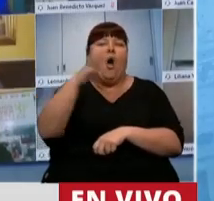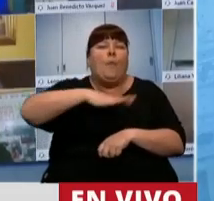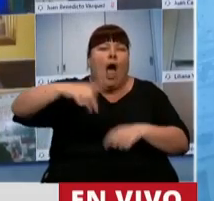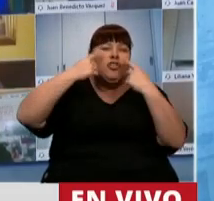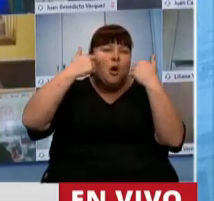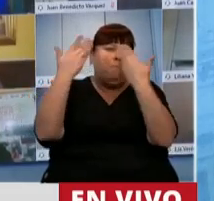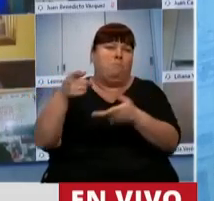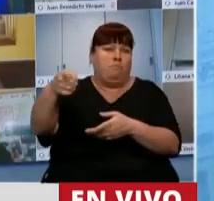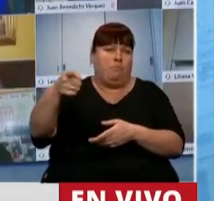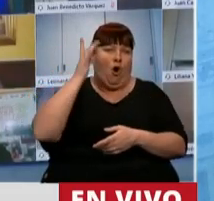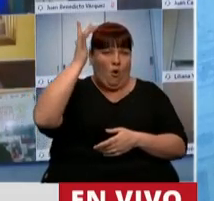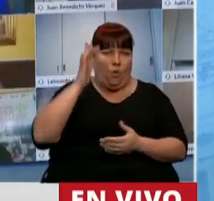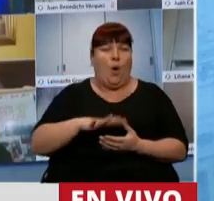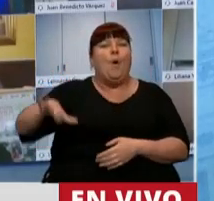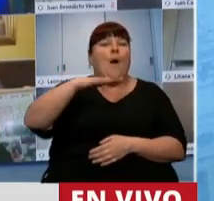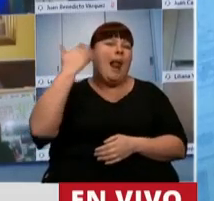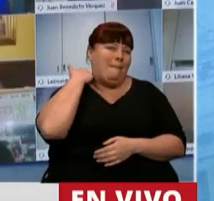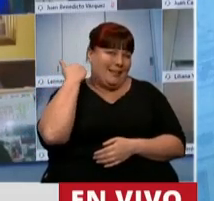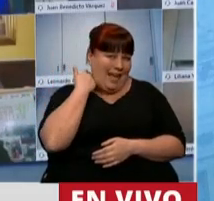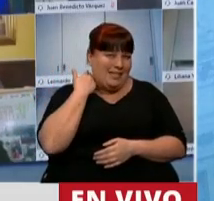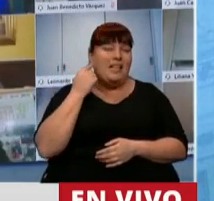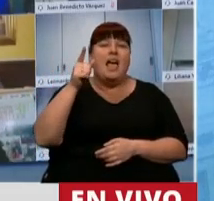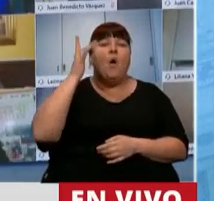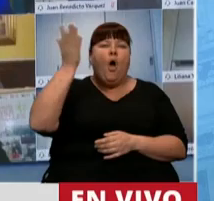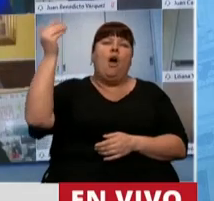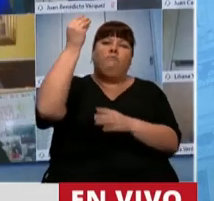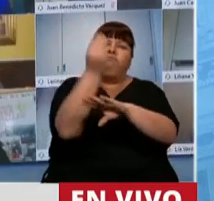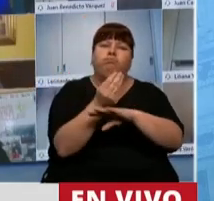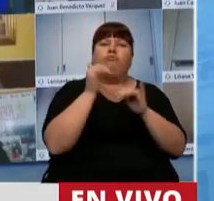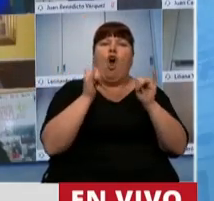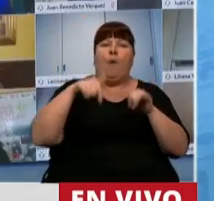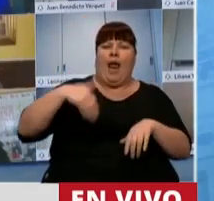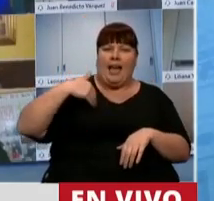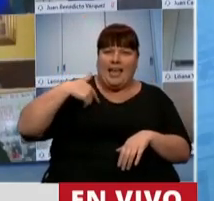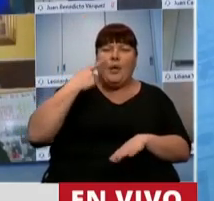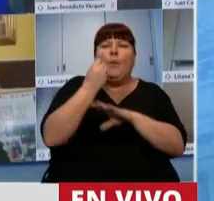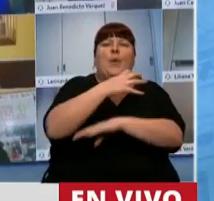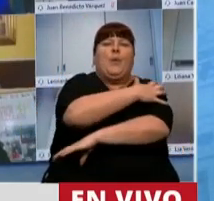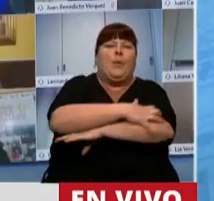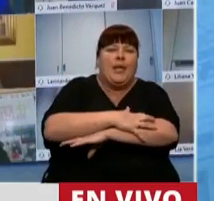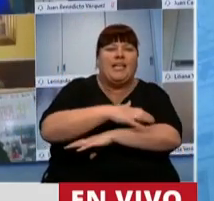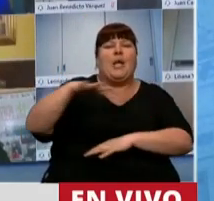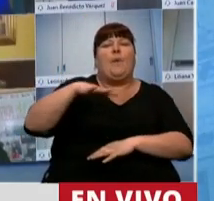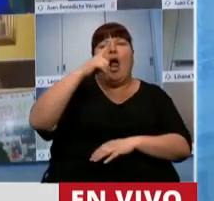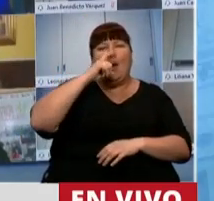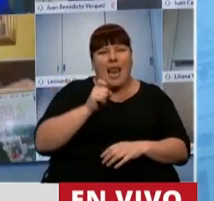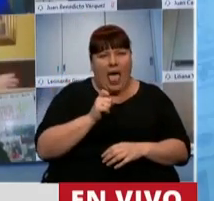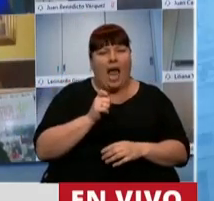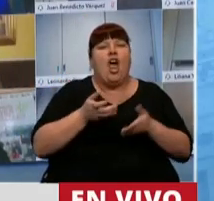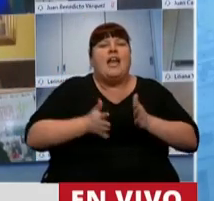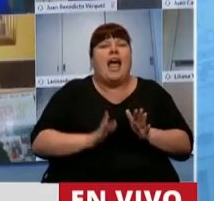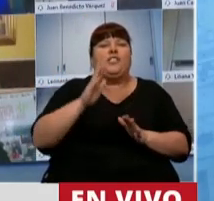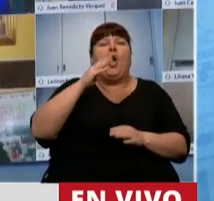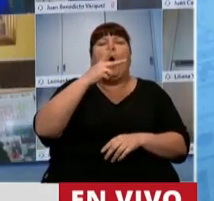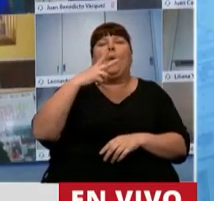un barrio, en el barrio de La Matanza. El padre Bachi vino de joven a la Argentina a vivir a una villa del Bajo Belgrano, nacido en